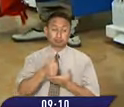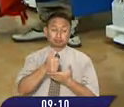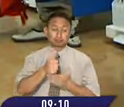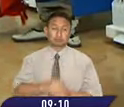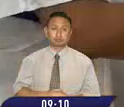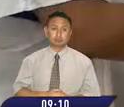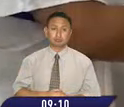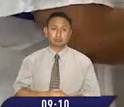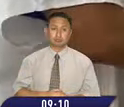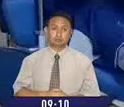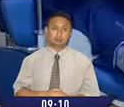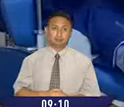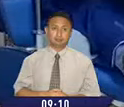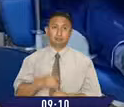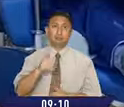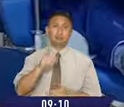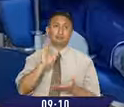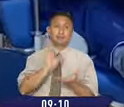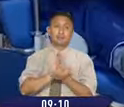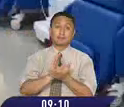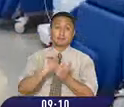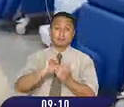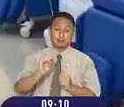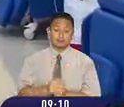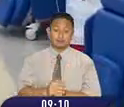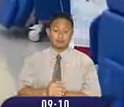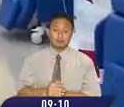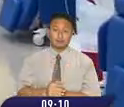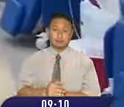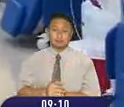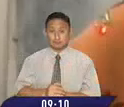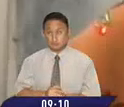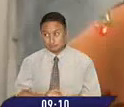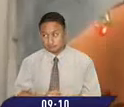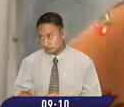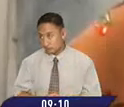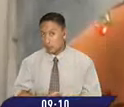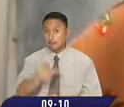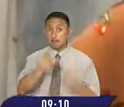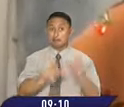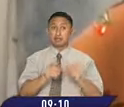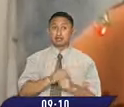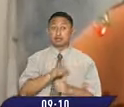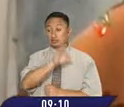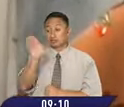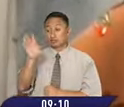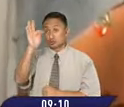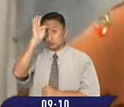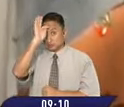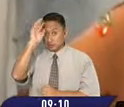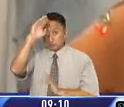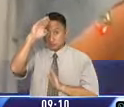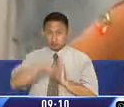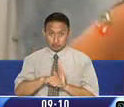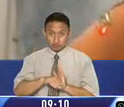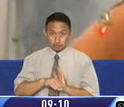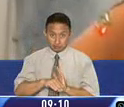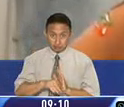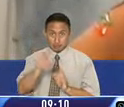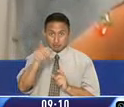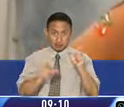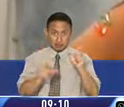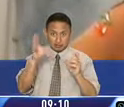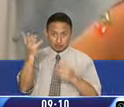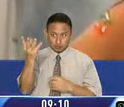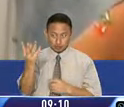derivados. El IES ha disminuido considerablemente la derivación de pacientes hacia nuestras instituciones y nosotros